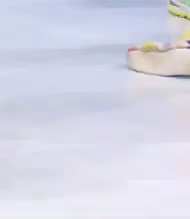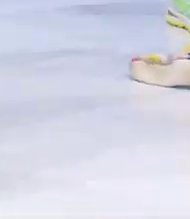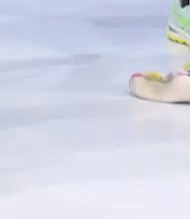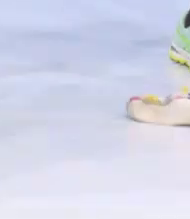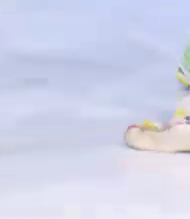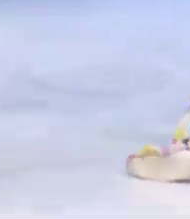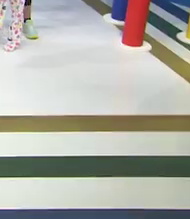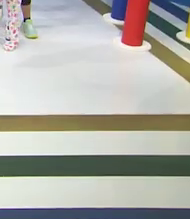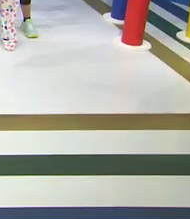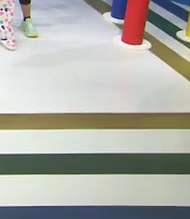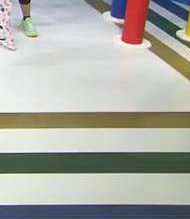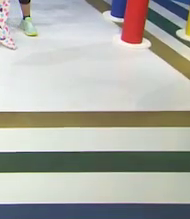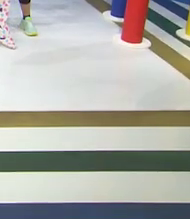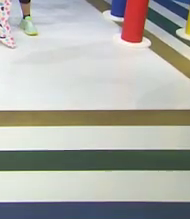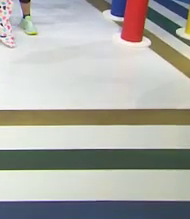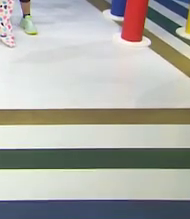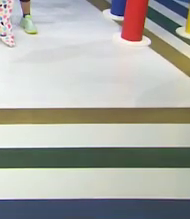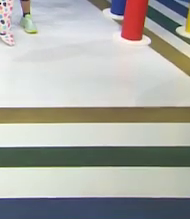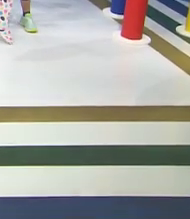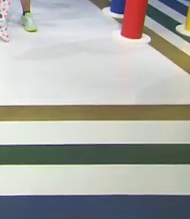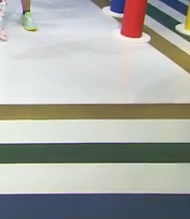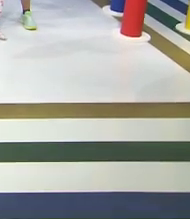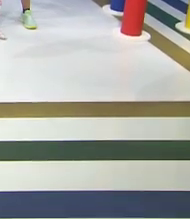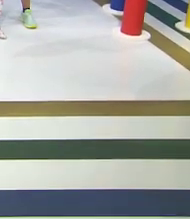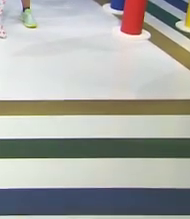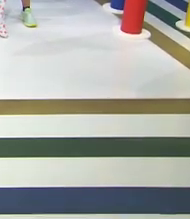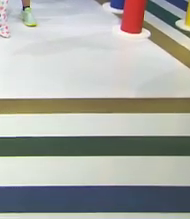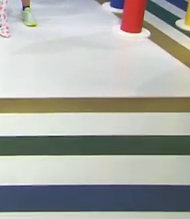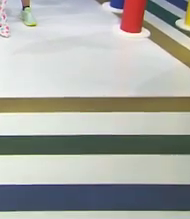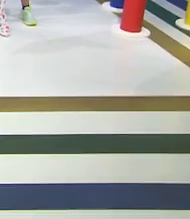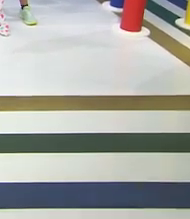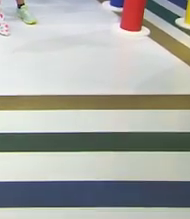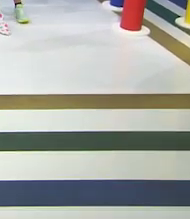muy bien y como se pararía en una mano